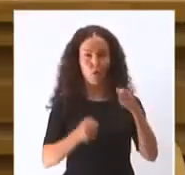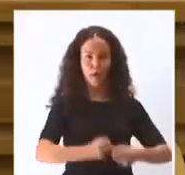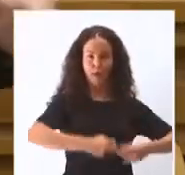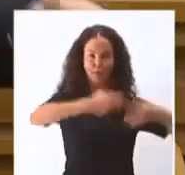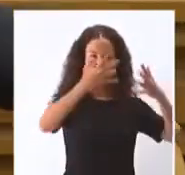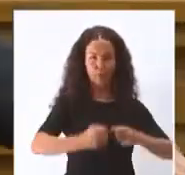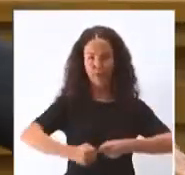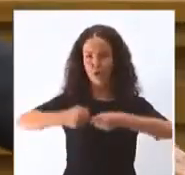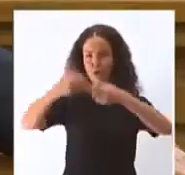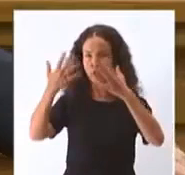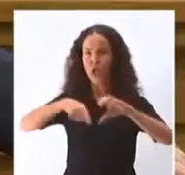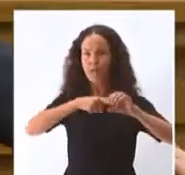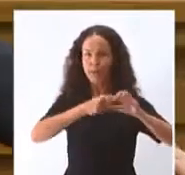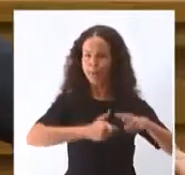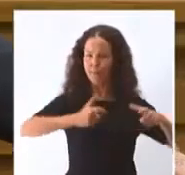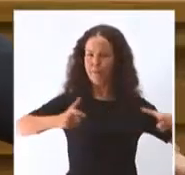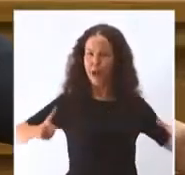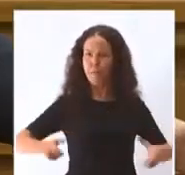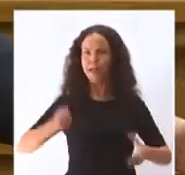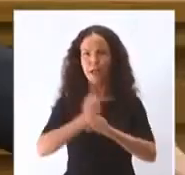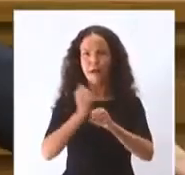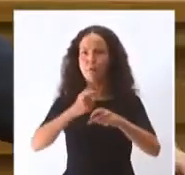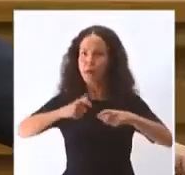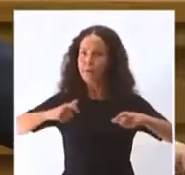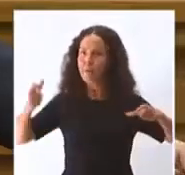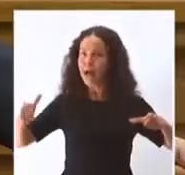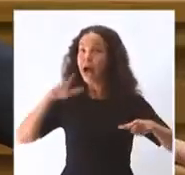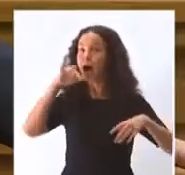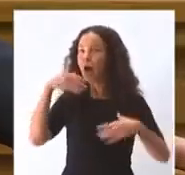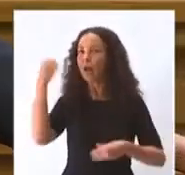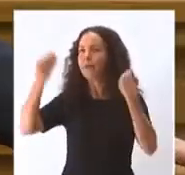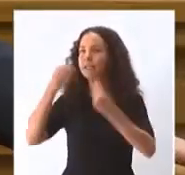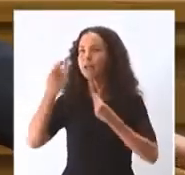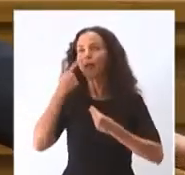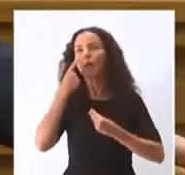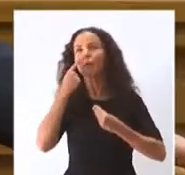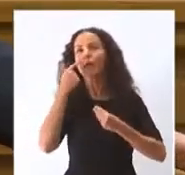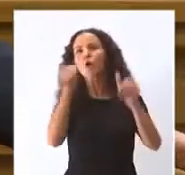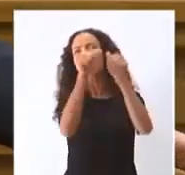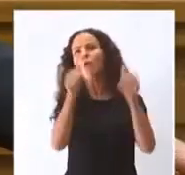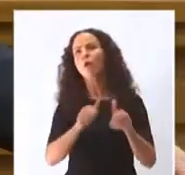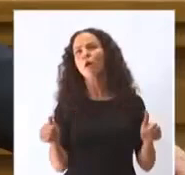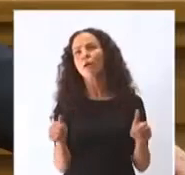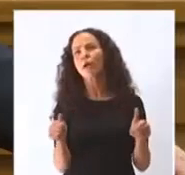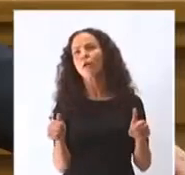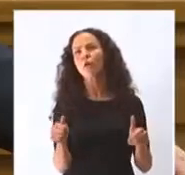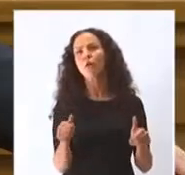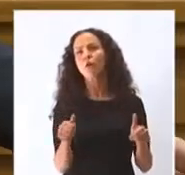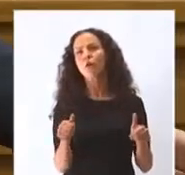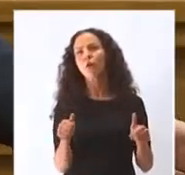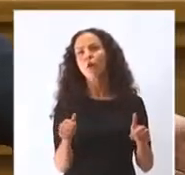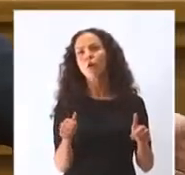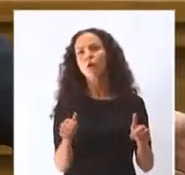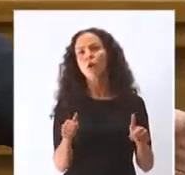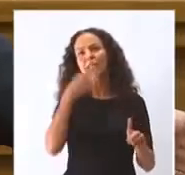prestando plazas incrementando plantillas ya estemos pensando en cuál es el modelo de ciencia que interesará en el medio del largo plazo